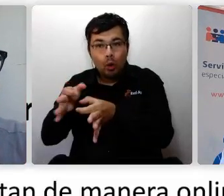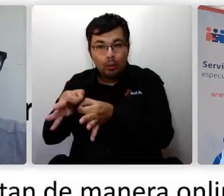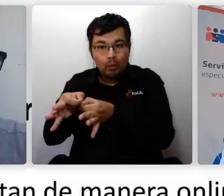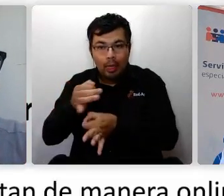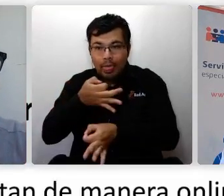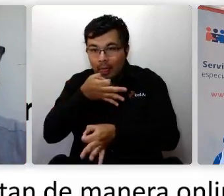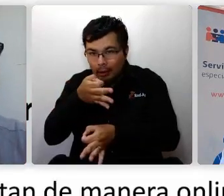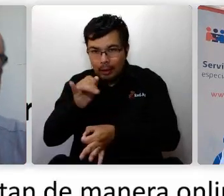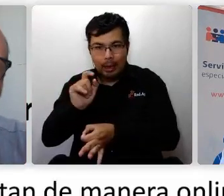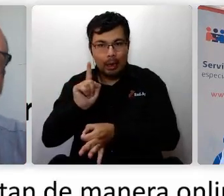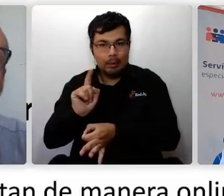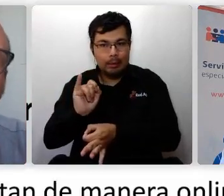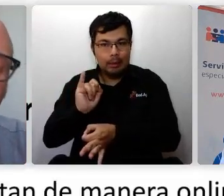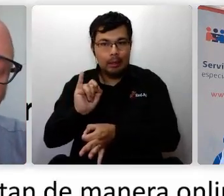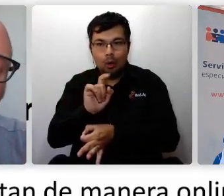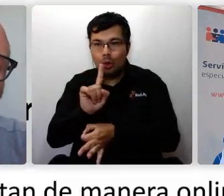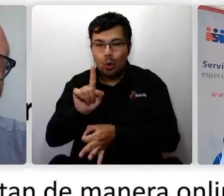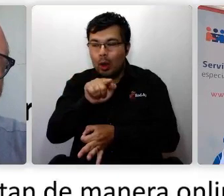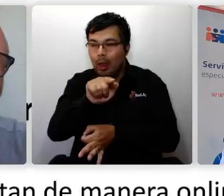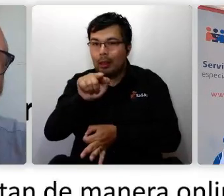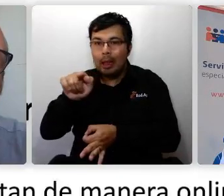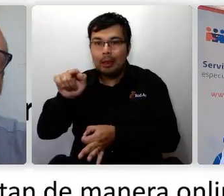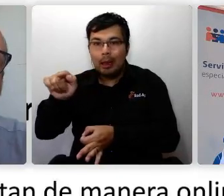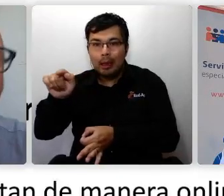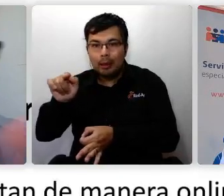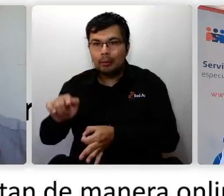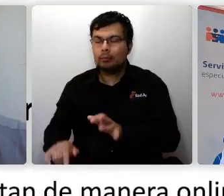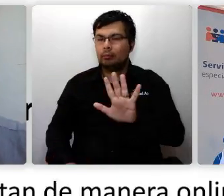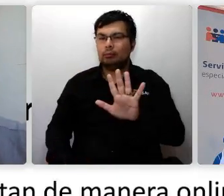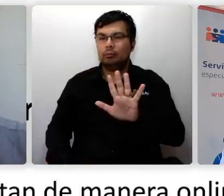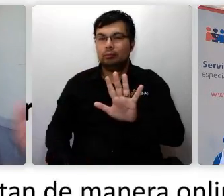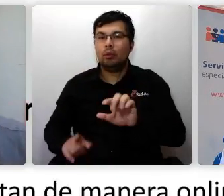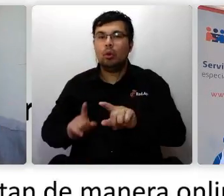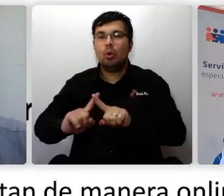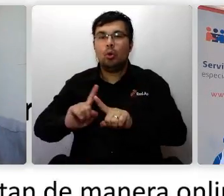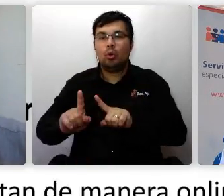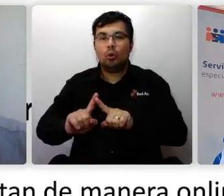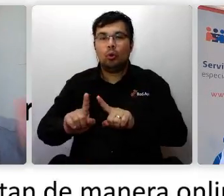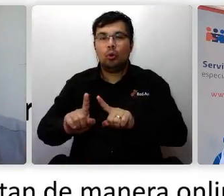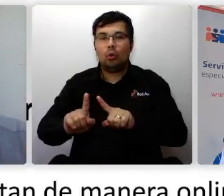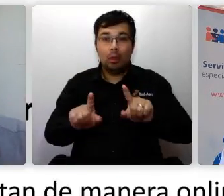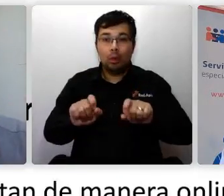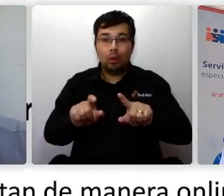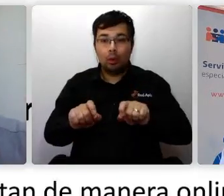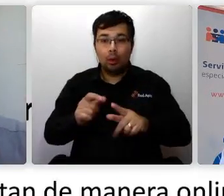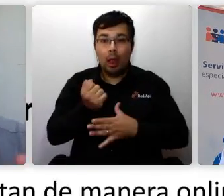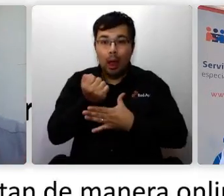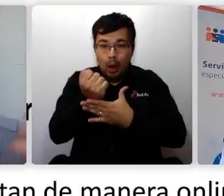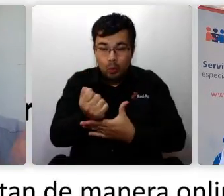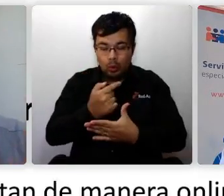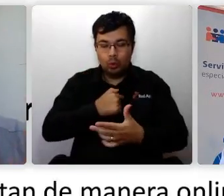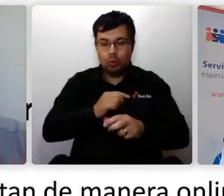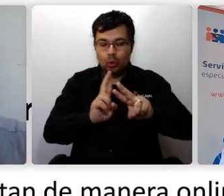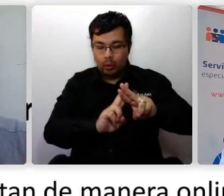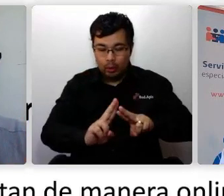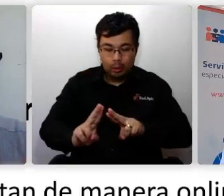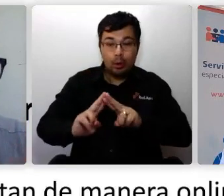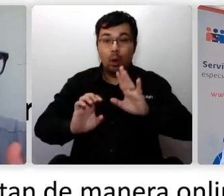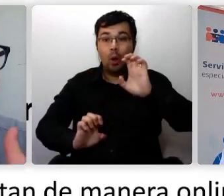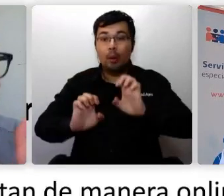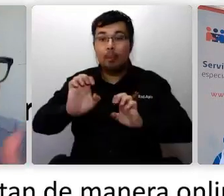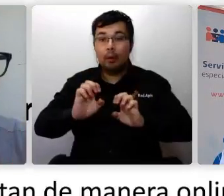también te sirve o sirve la defensoría a la hora de que quiero armar una empresa. Tengo una idea, quiero formalizarme. También puedo